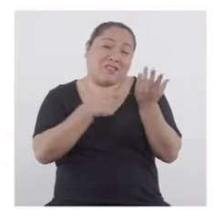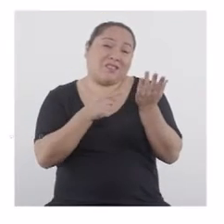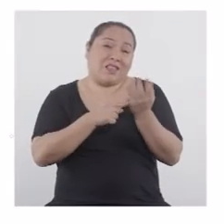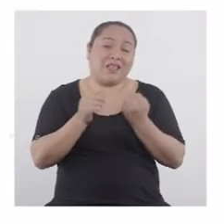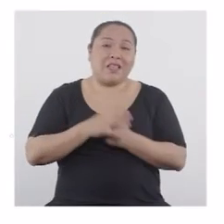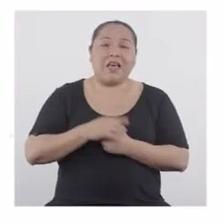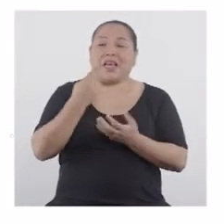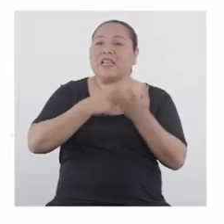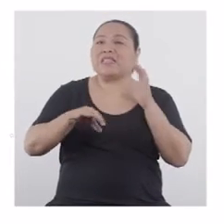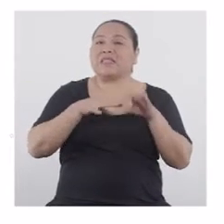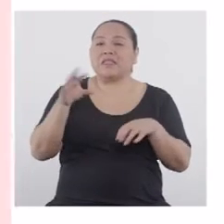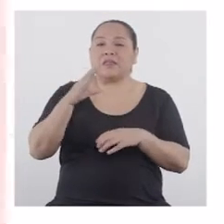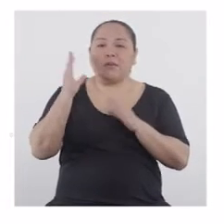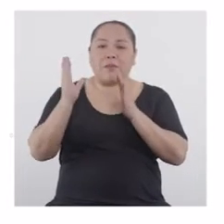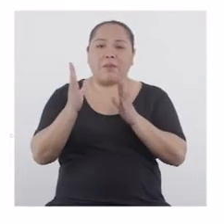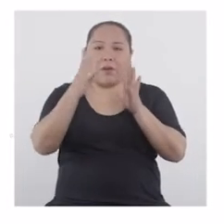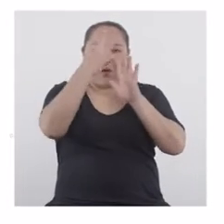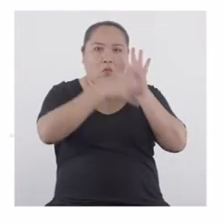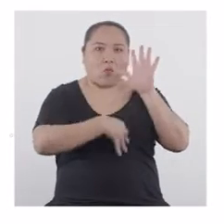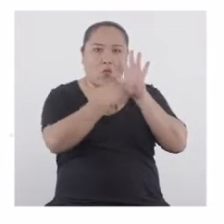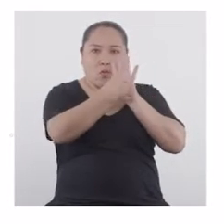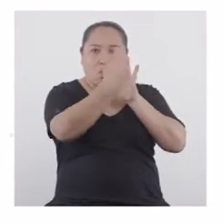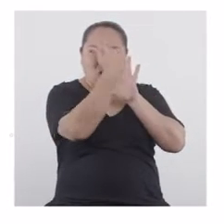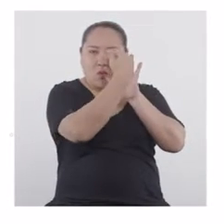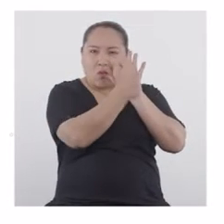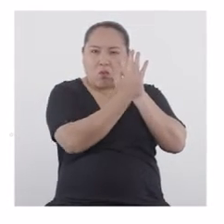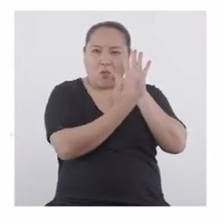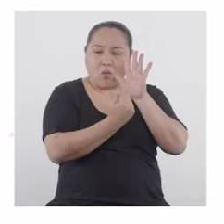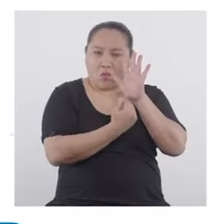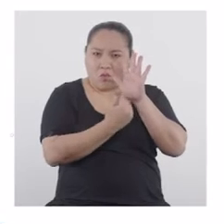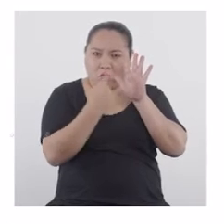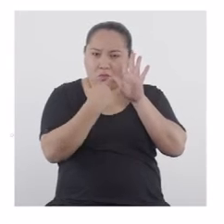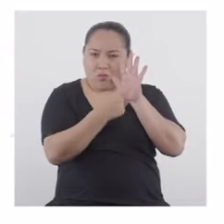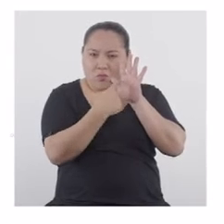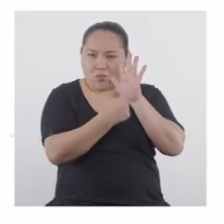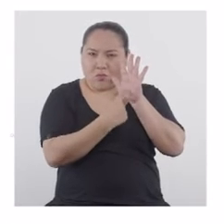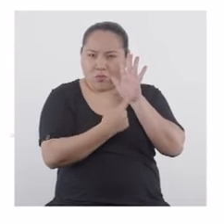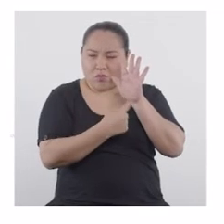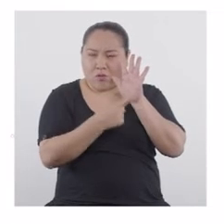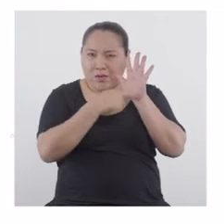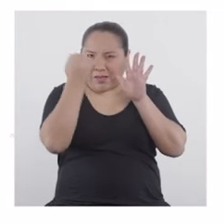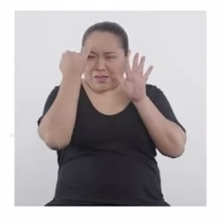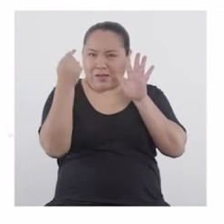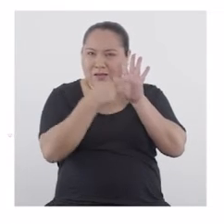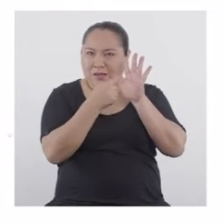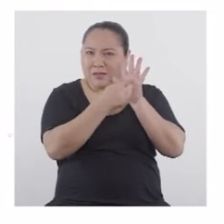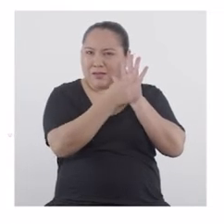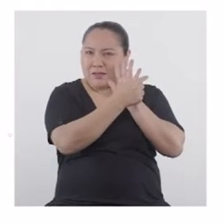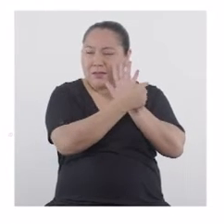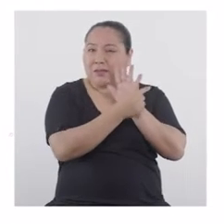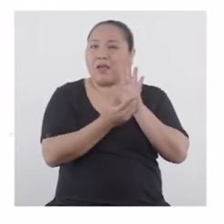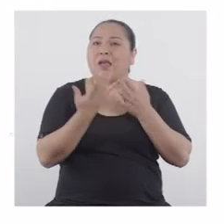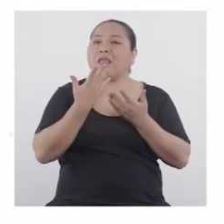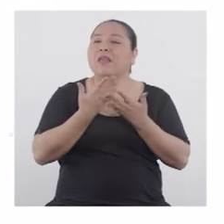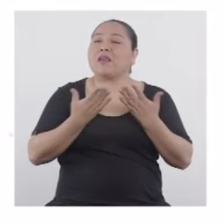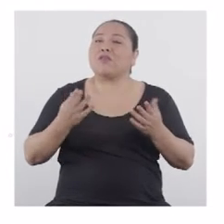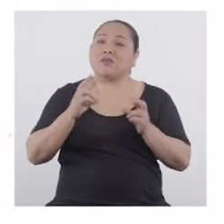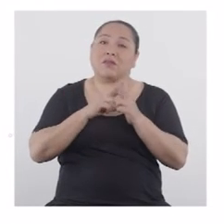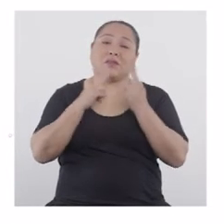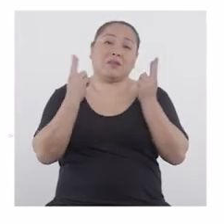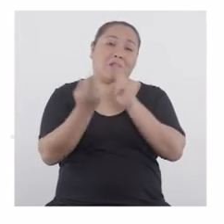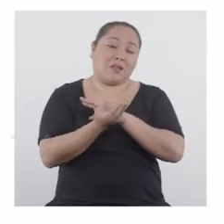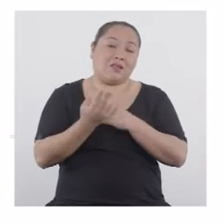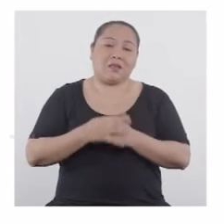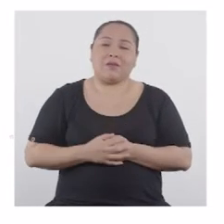técnicas. Lo que se hace es elaborar un cuadro con las ideas de los artículos que proponemos hacer a base de objetos